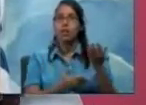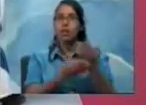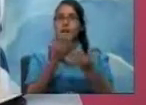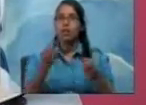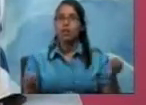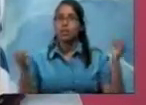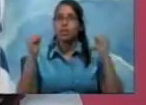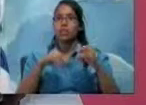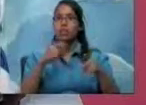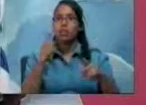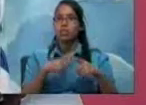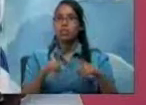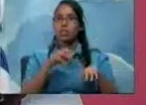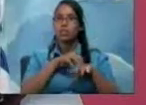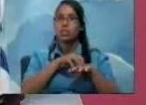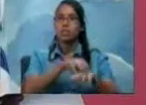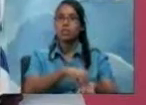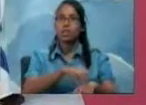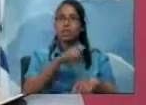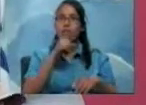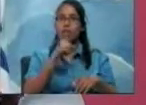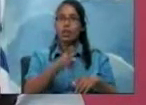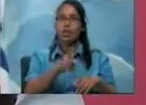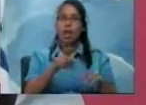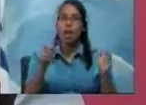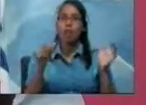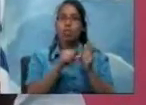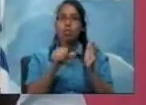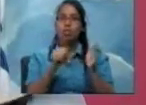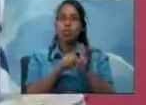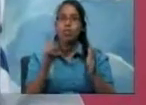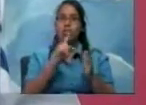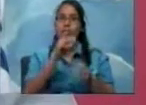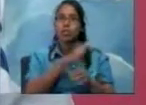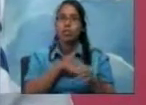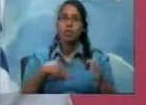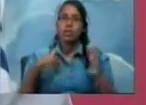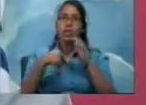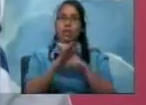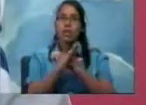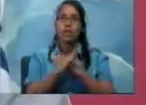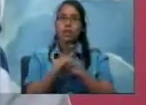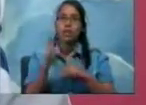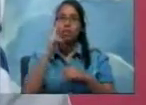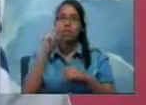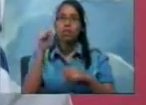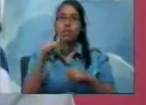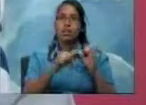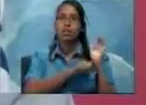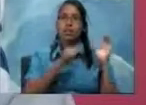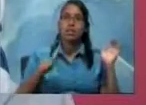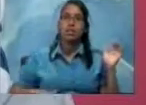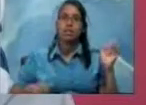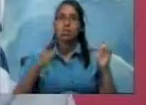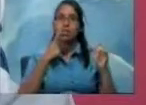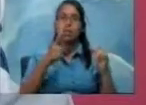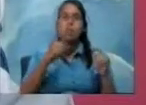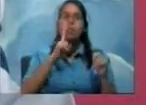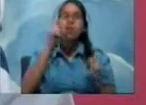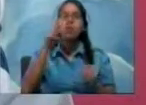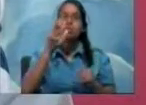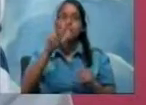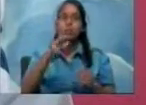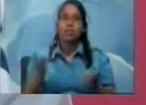ceñirá otro y te llevará a donde no quiera ir vemos que acá el señor le pregunta por tercera vez a Pedro